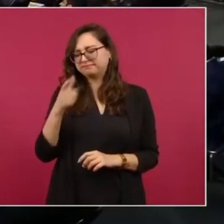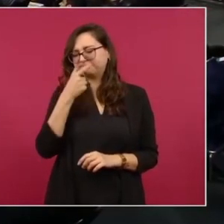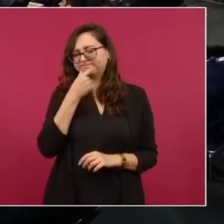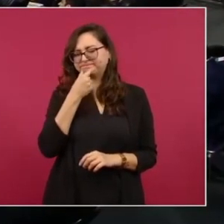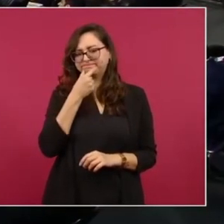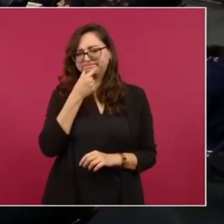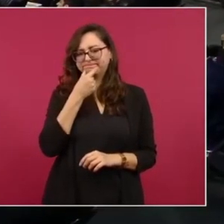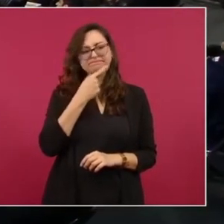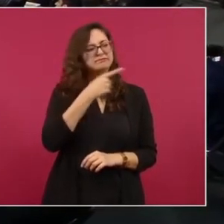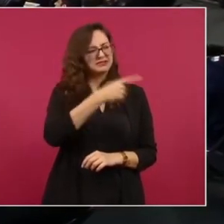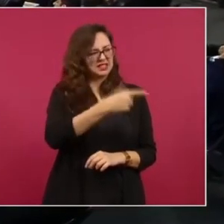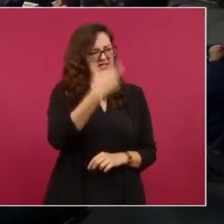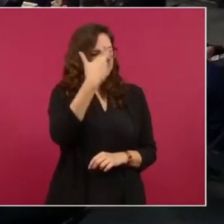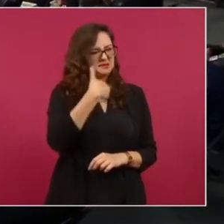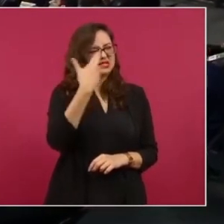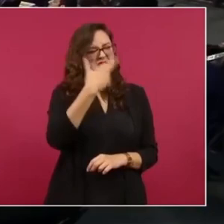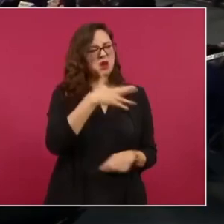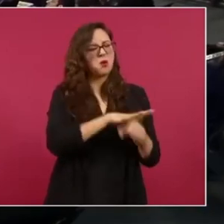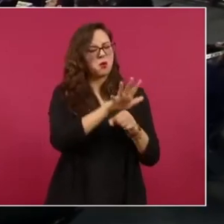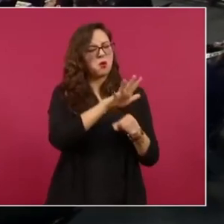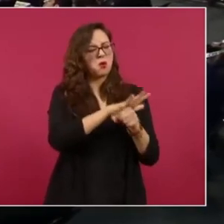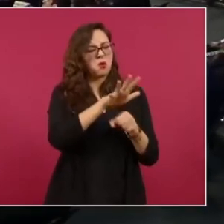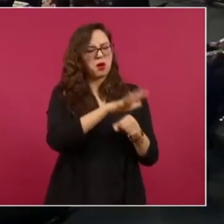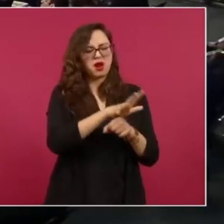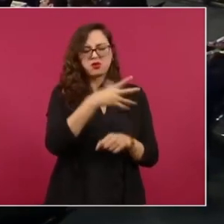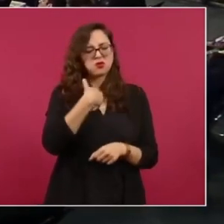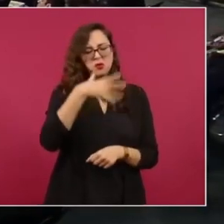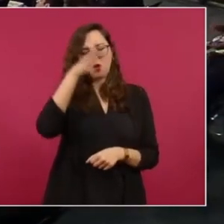a ver si lo revisas para